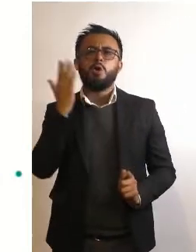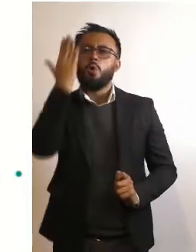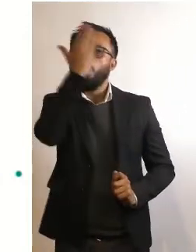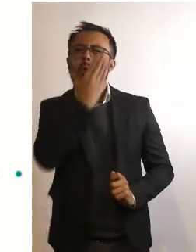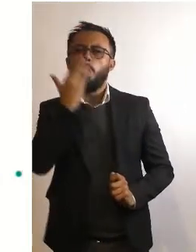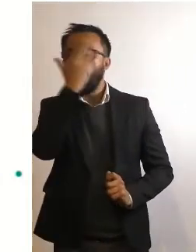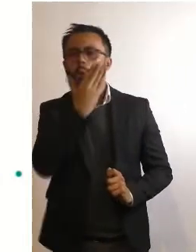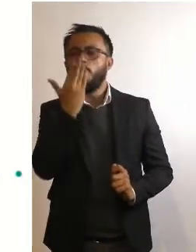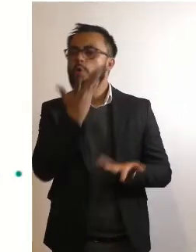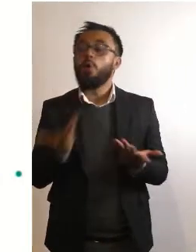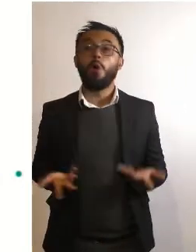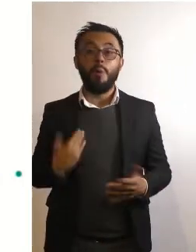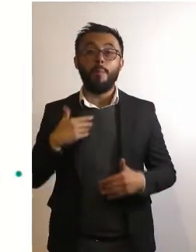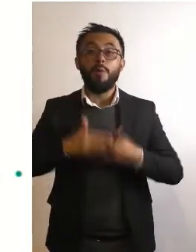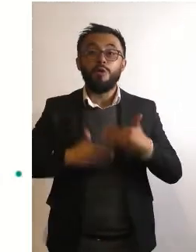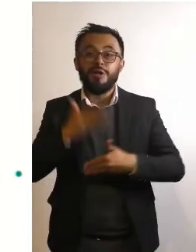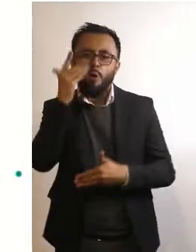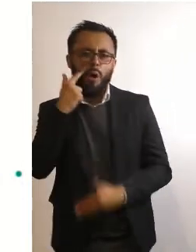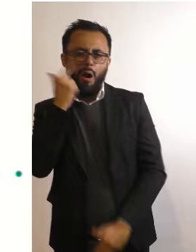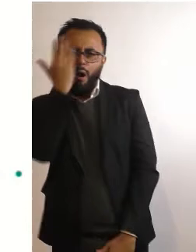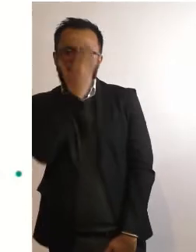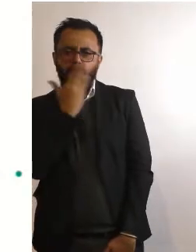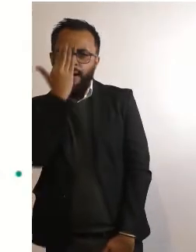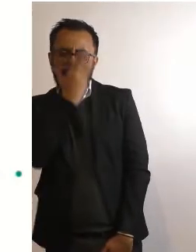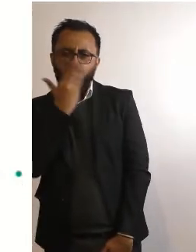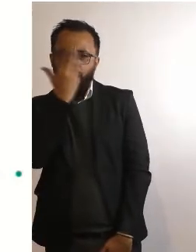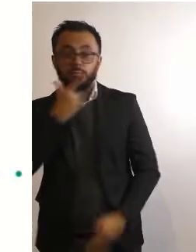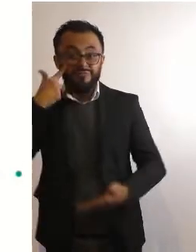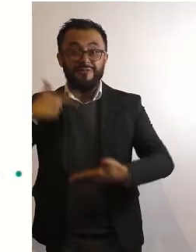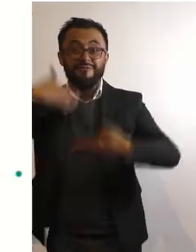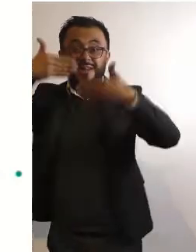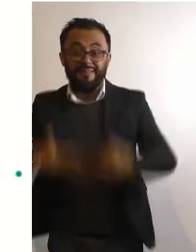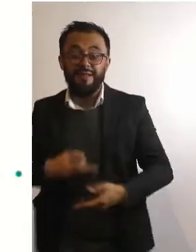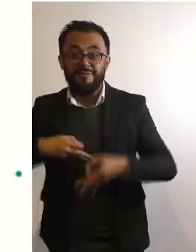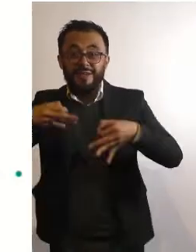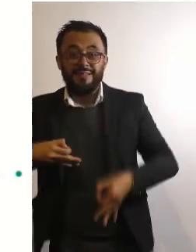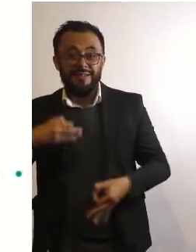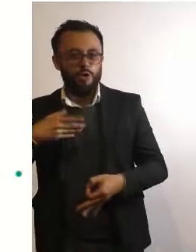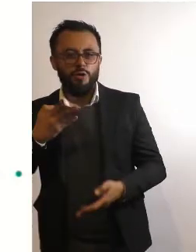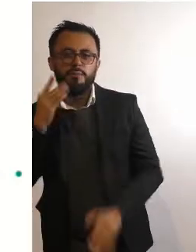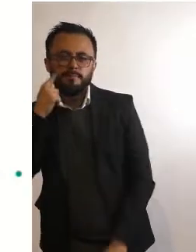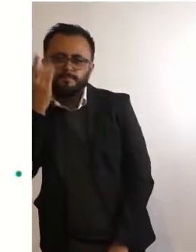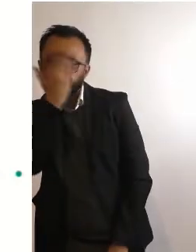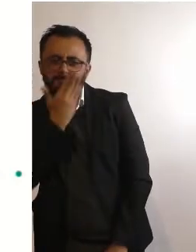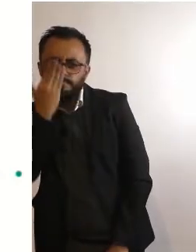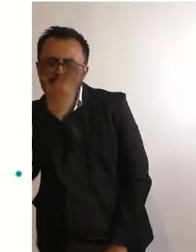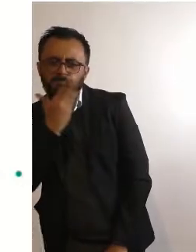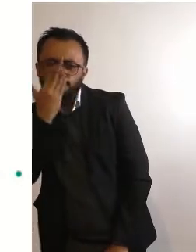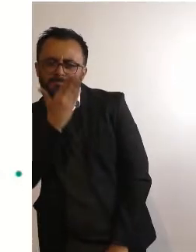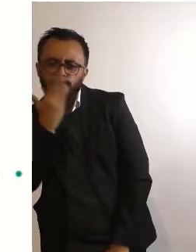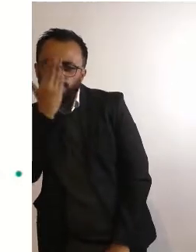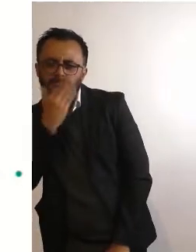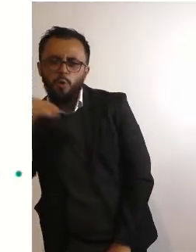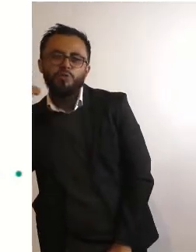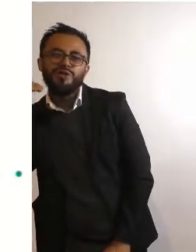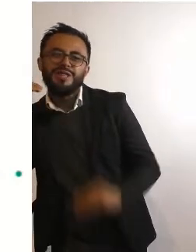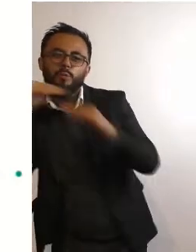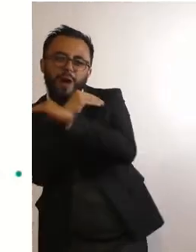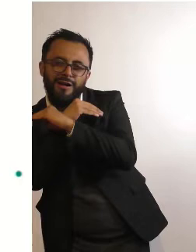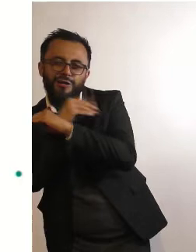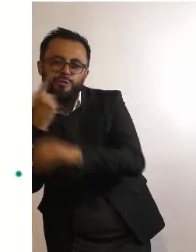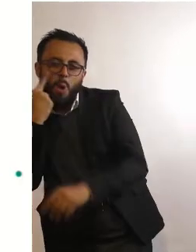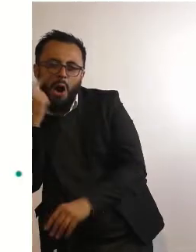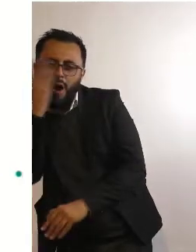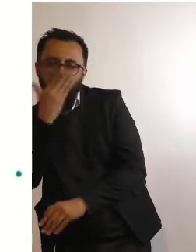formación de nuestros estudiantes, puesto que los estudiantes de las facultades de salud, recordemos, no pudieron retornar a